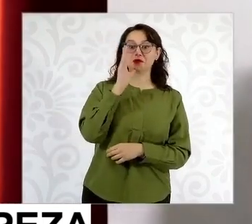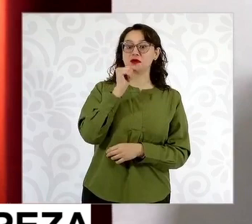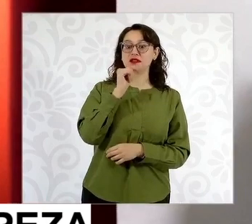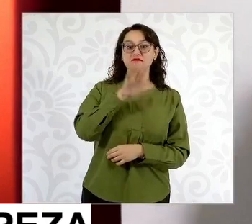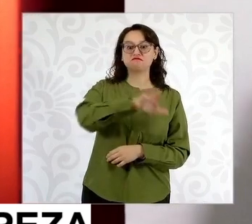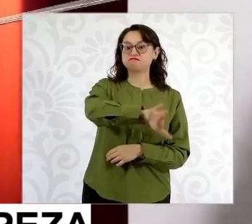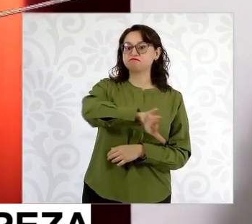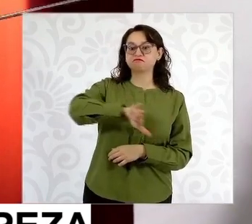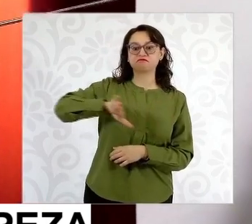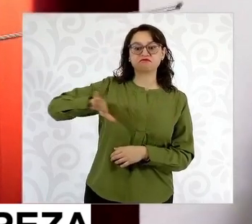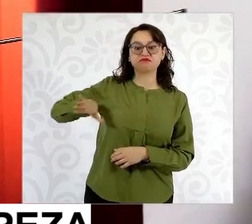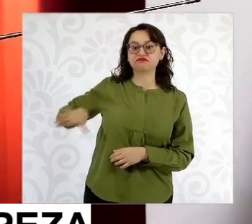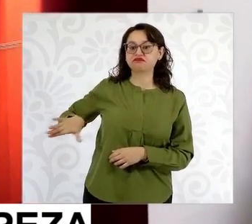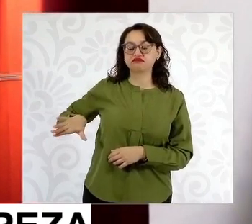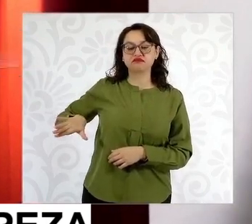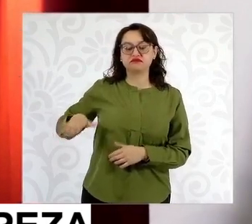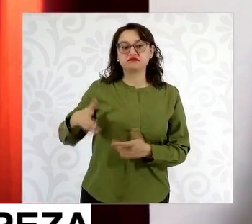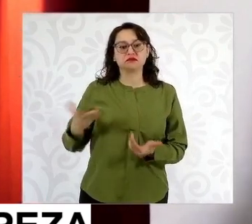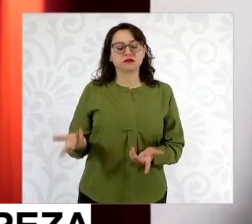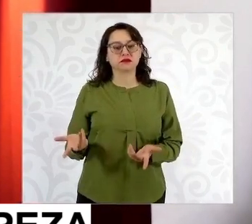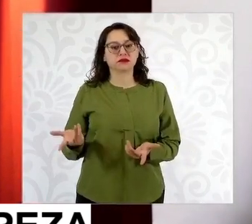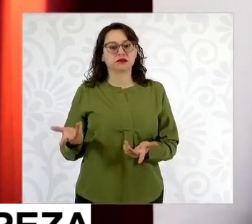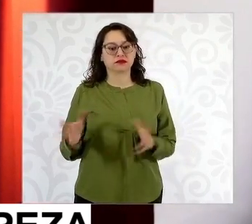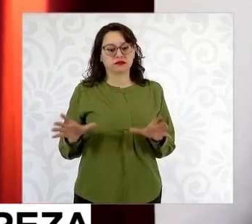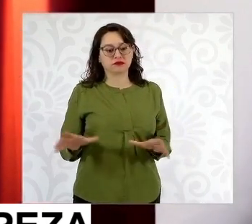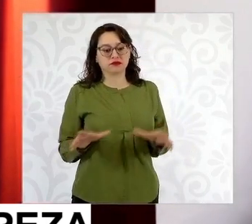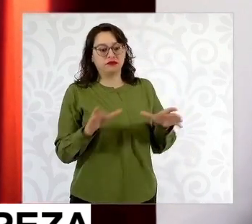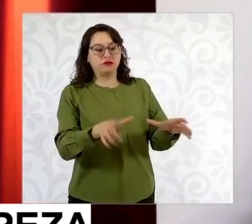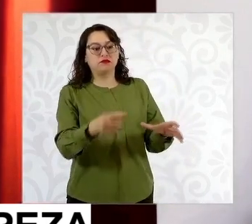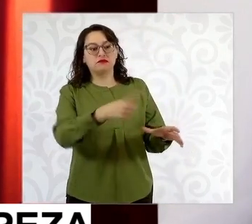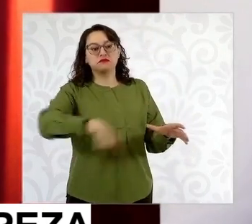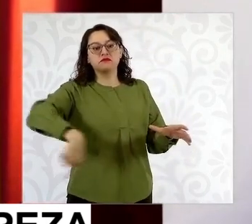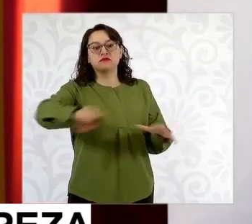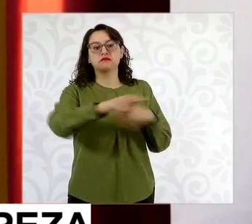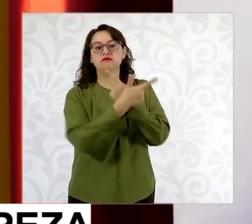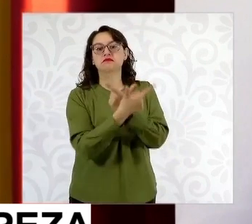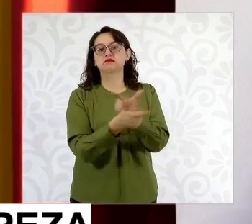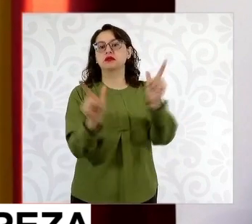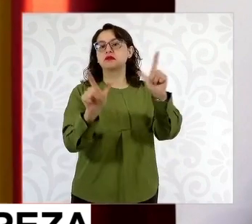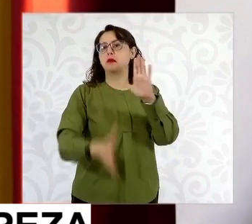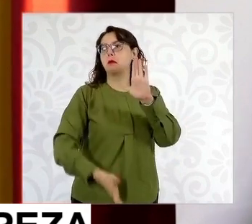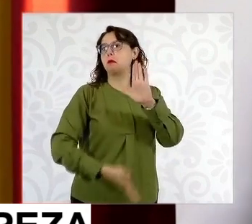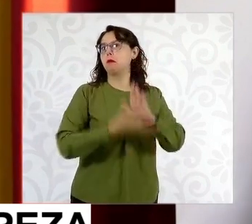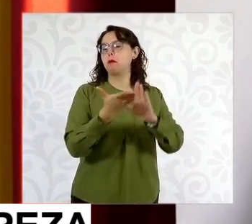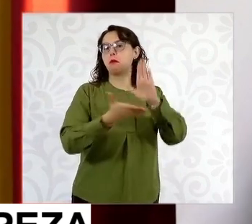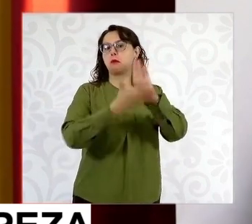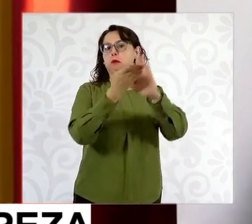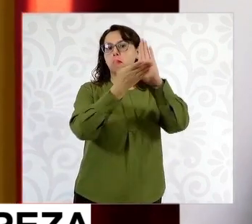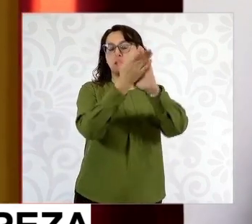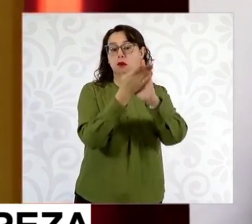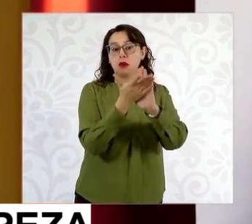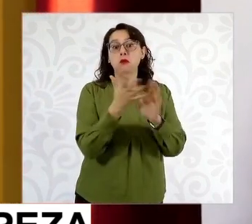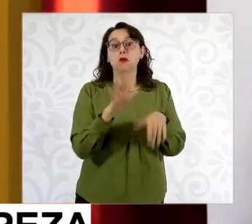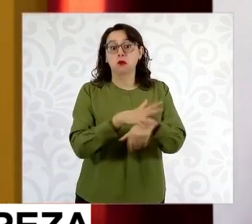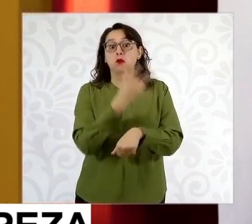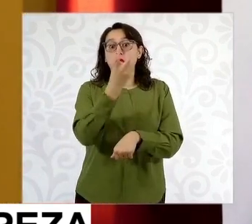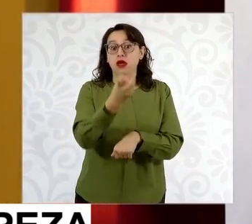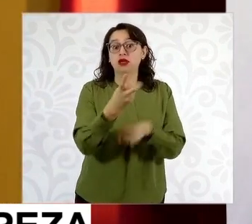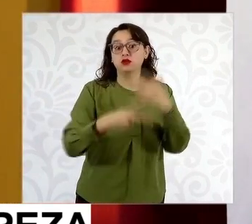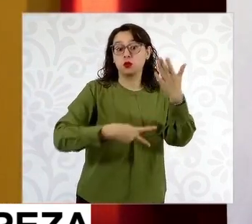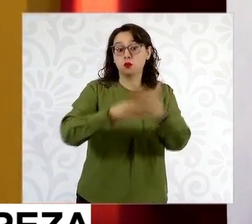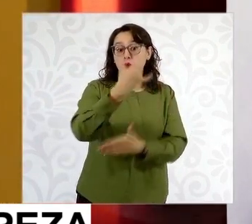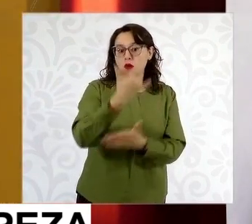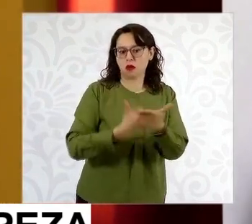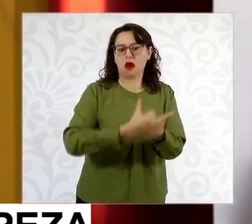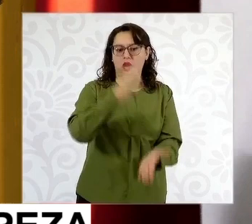cabo directamente la supervisión oportuna de la construcción. Por eso se aprueban los proyectos y no se construyen las casas, pues no hay